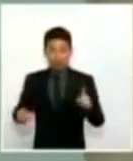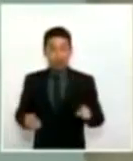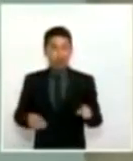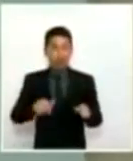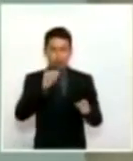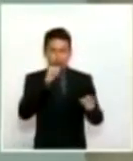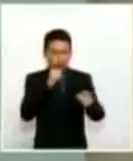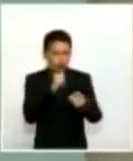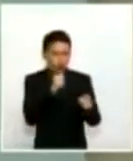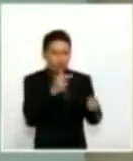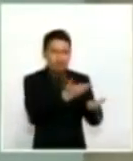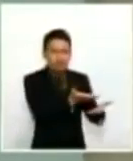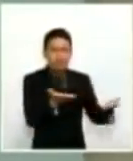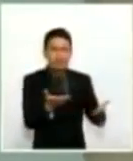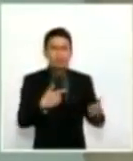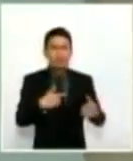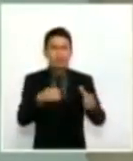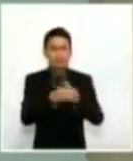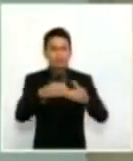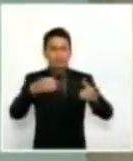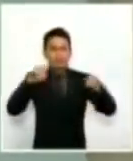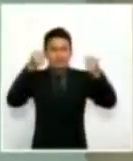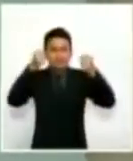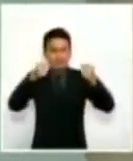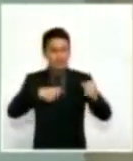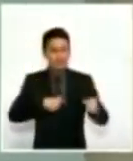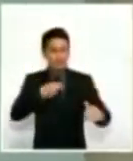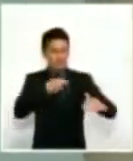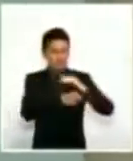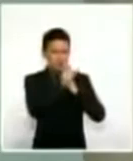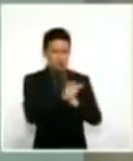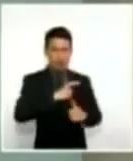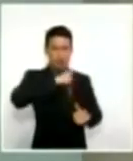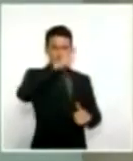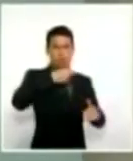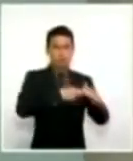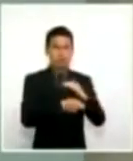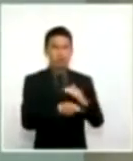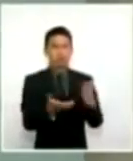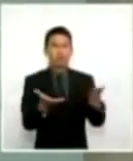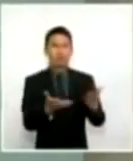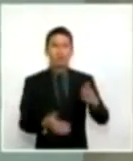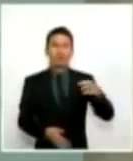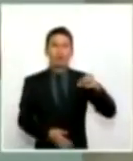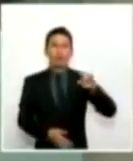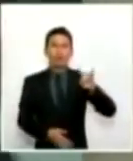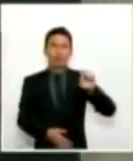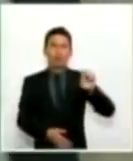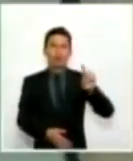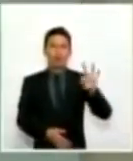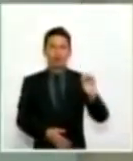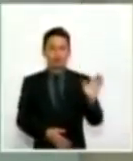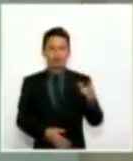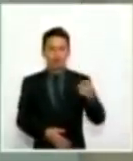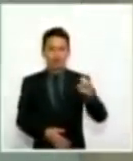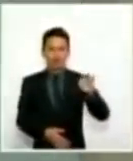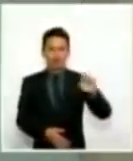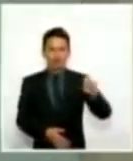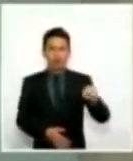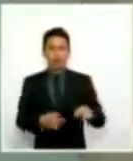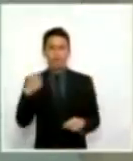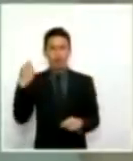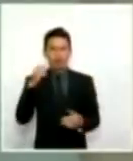el movimiento sindical por el asesinato de uno de sus dirigentes en Puerto Gaitán Meta no puede quedar en la